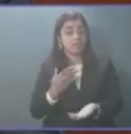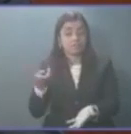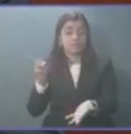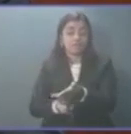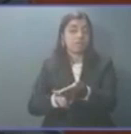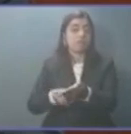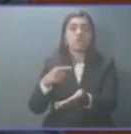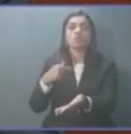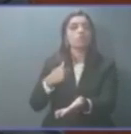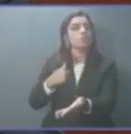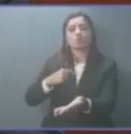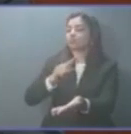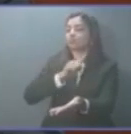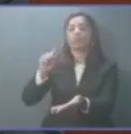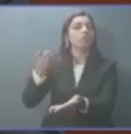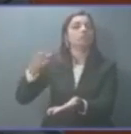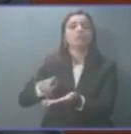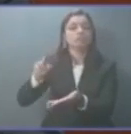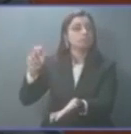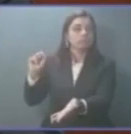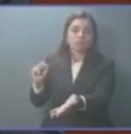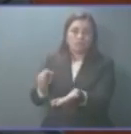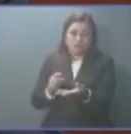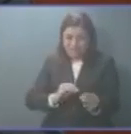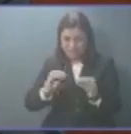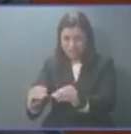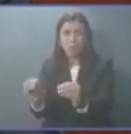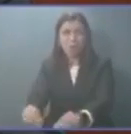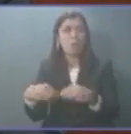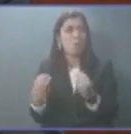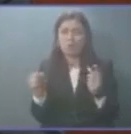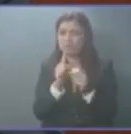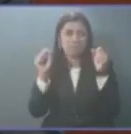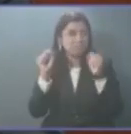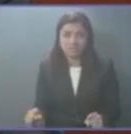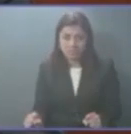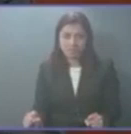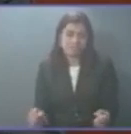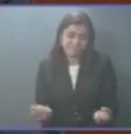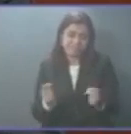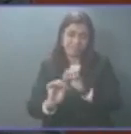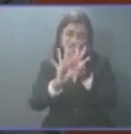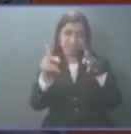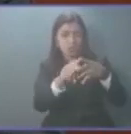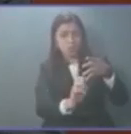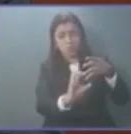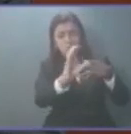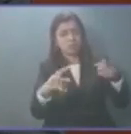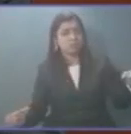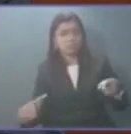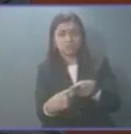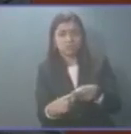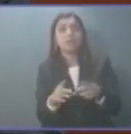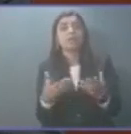tendrá, ya que no solo es imposible de ejecutar, sino que es evidentemente inconstitucional, ya que la Asamblea no tiene